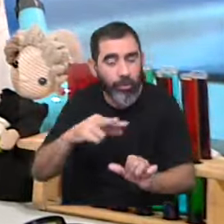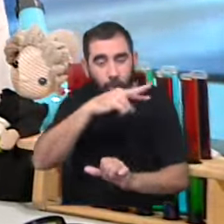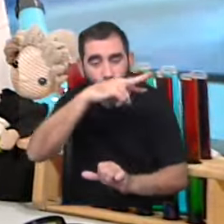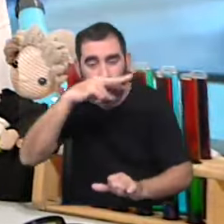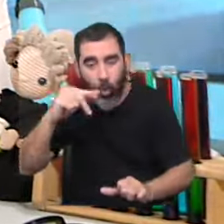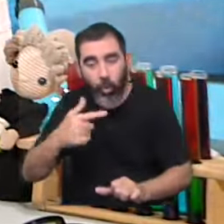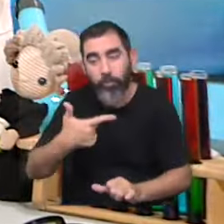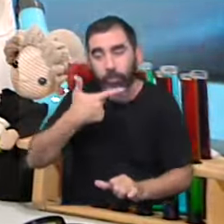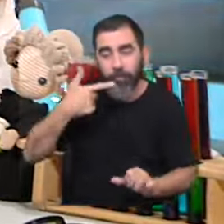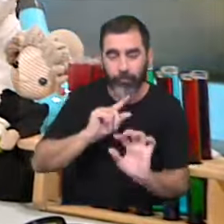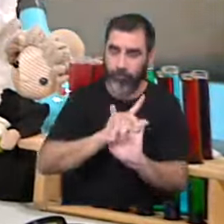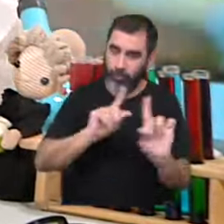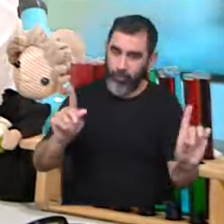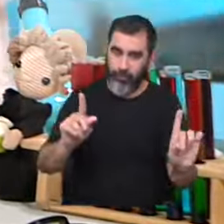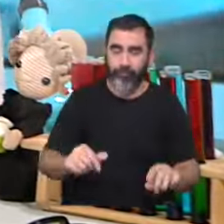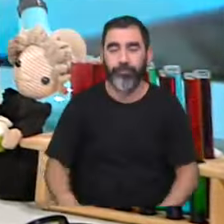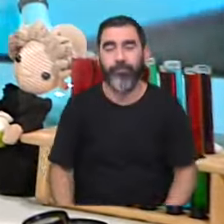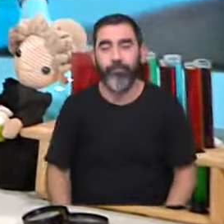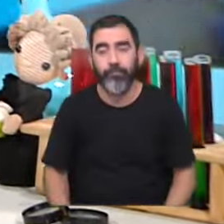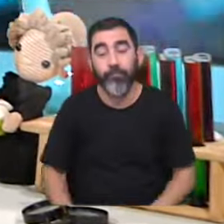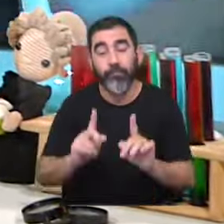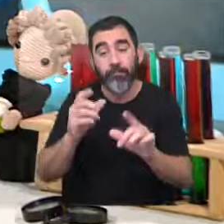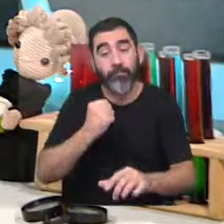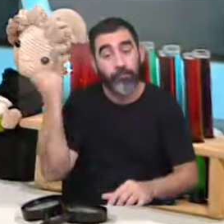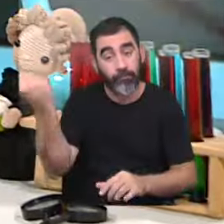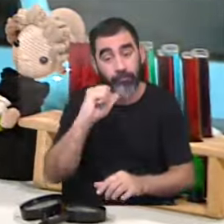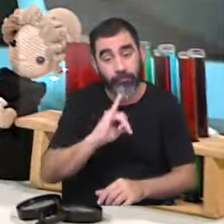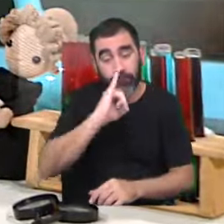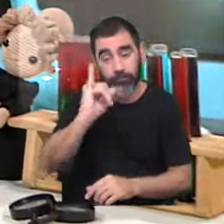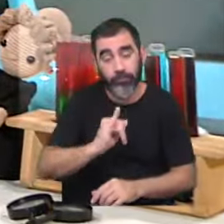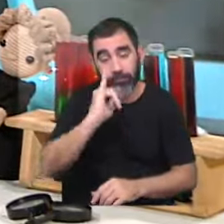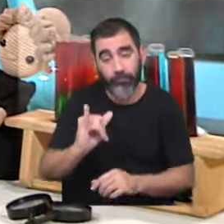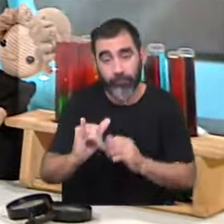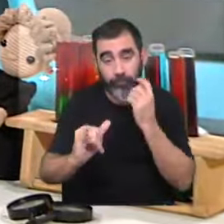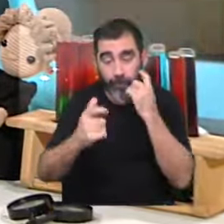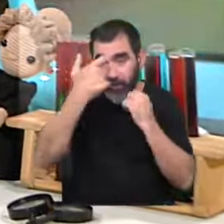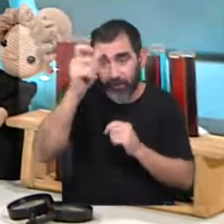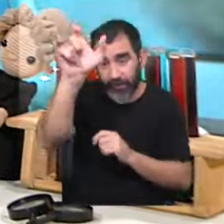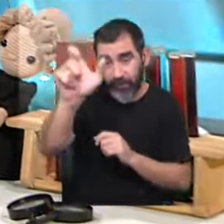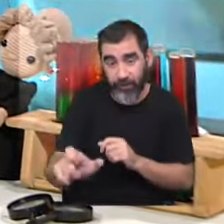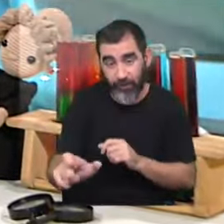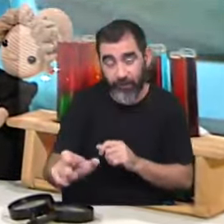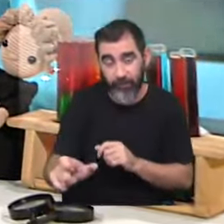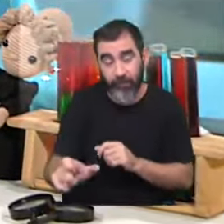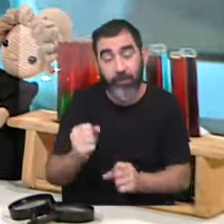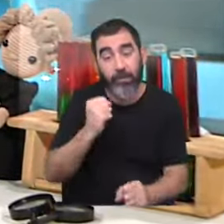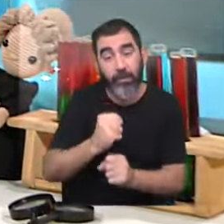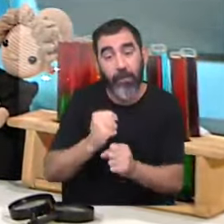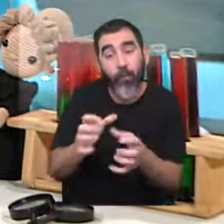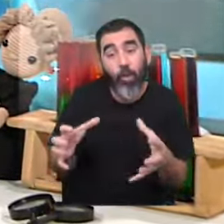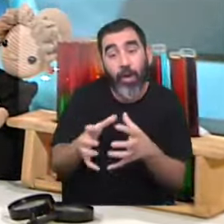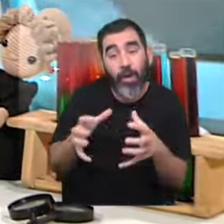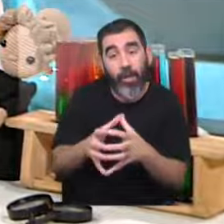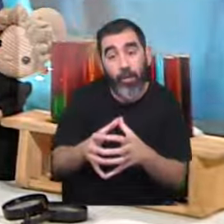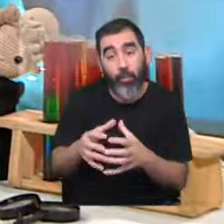demás. Menos el del gusto. Y después otra cosa importante que siempre les comento es que los científicos y las científicas trabajamos en equipo. Yo trabajo